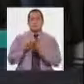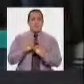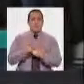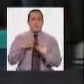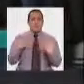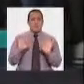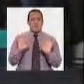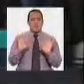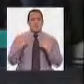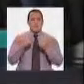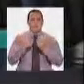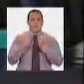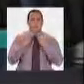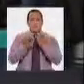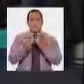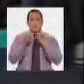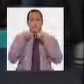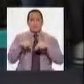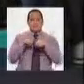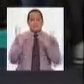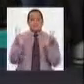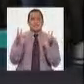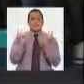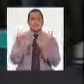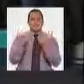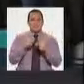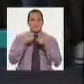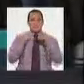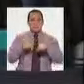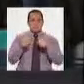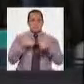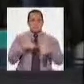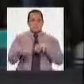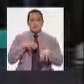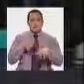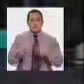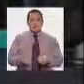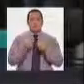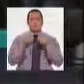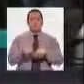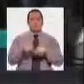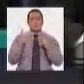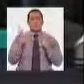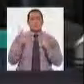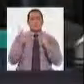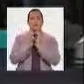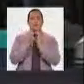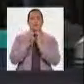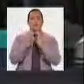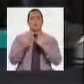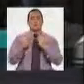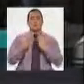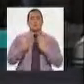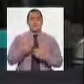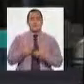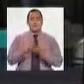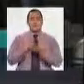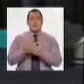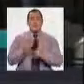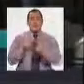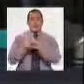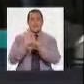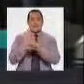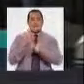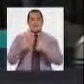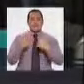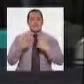alguno manifesté que esa reunión se había producido, porque esa reunión tuvo un amparo legal y